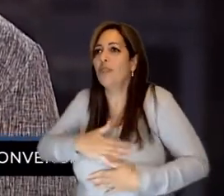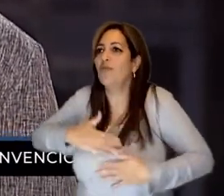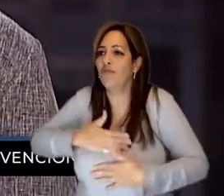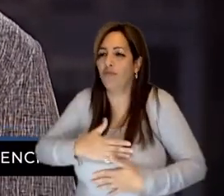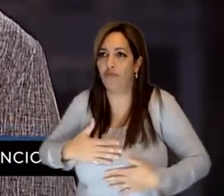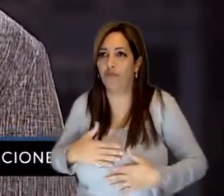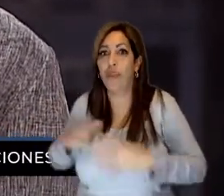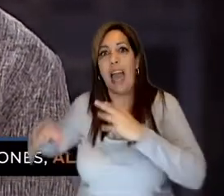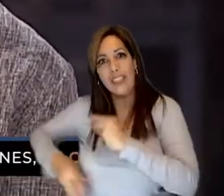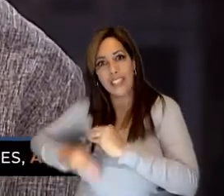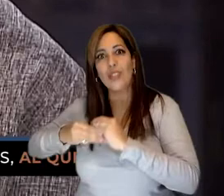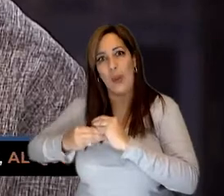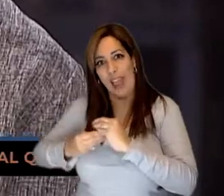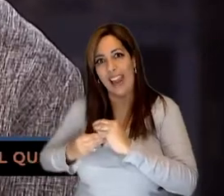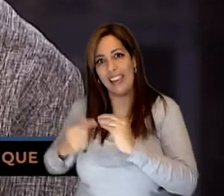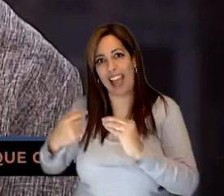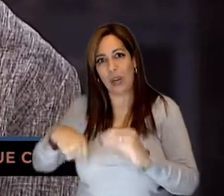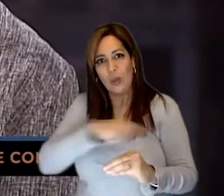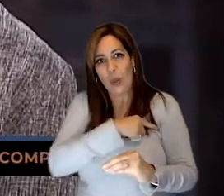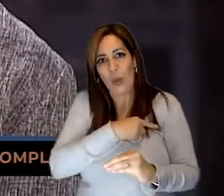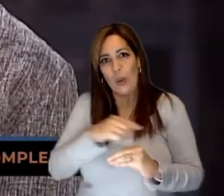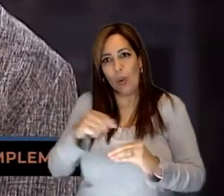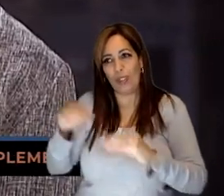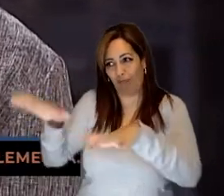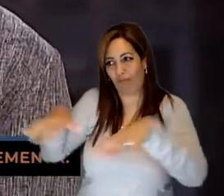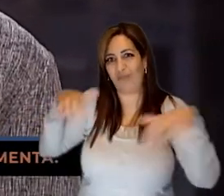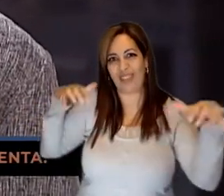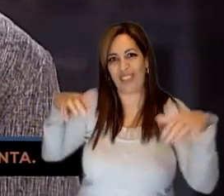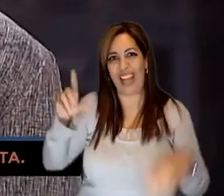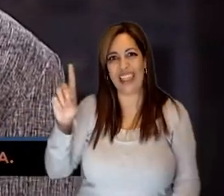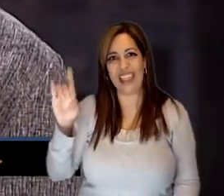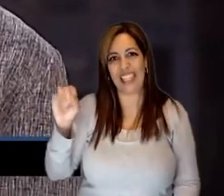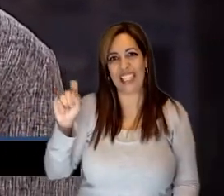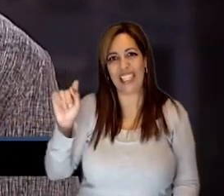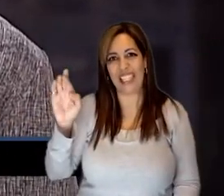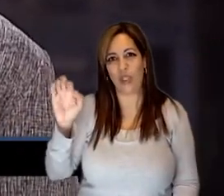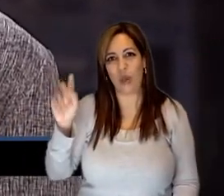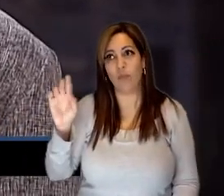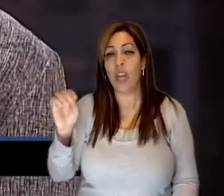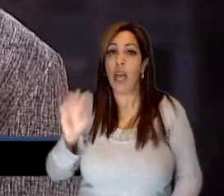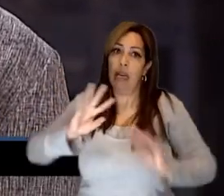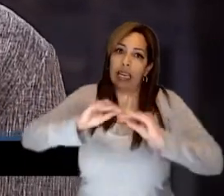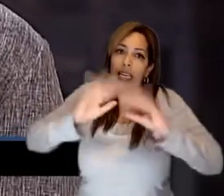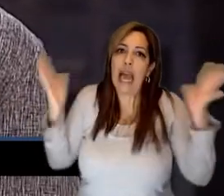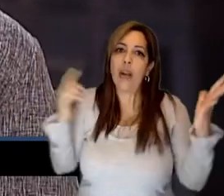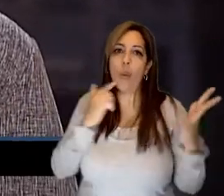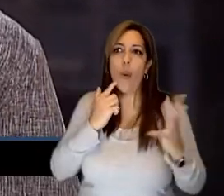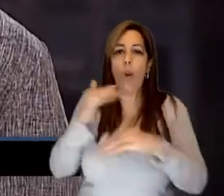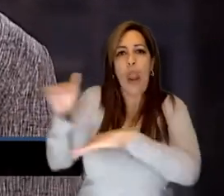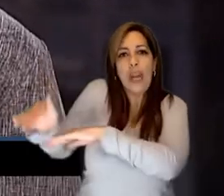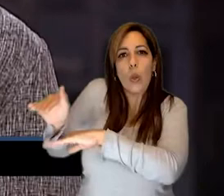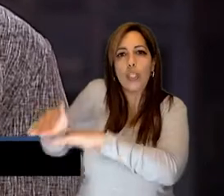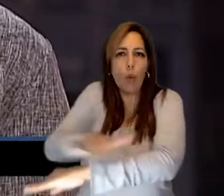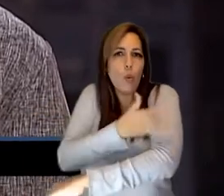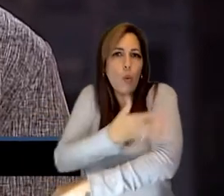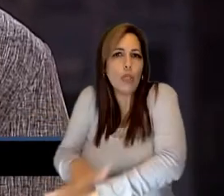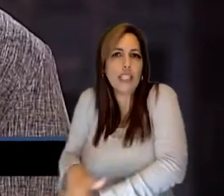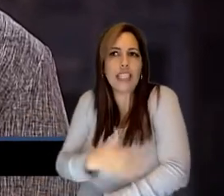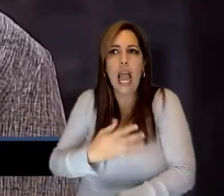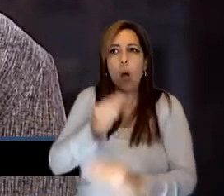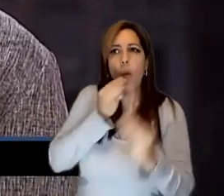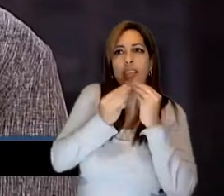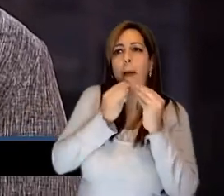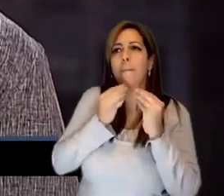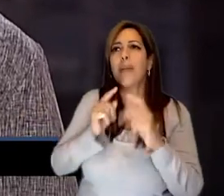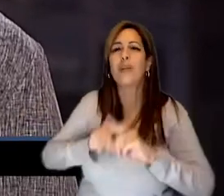de lo que es el distrito de convenciones. Ciertamente, pues tiene el pep de esa vida nocturna, va a tener la parte musical, va a tener gastronomía,